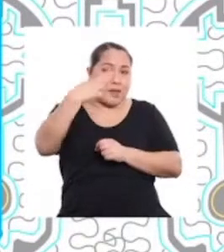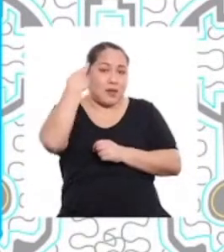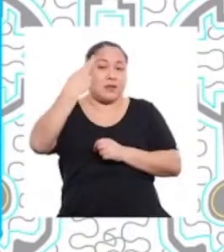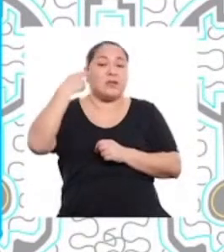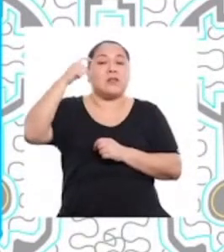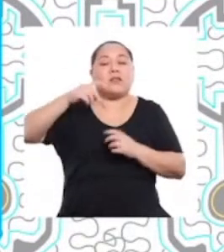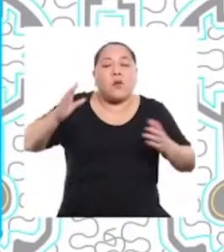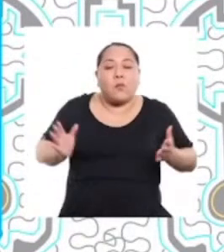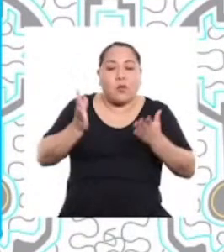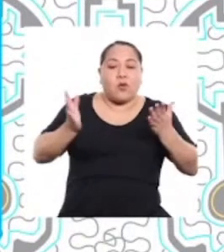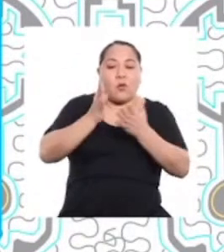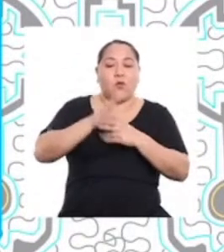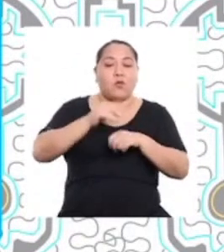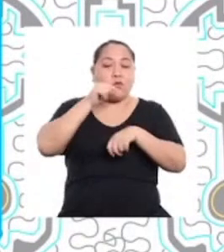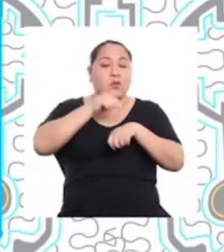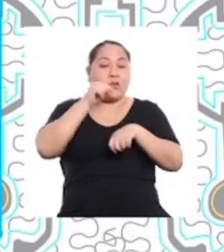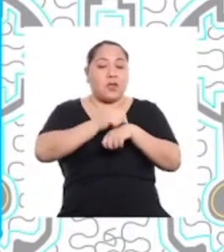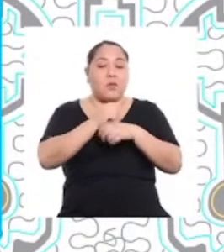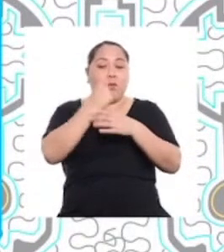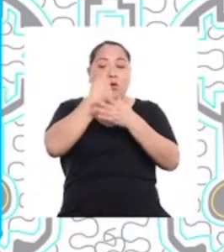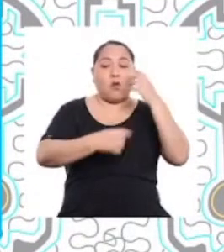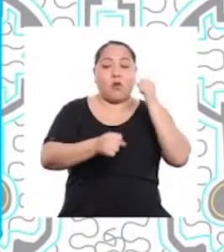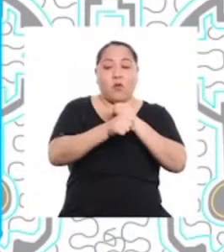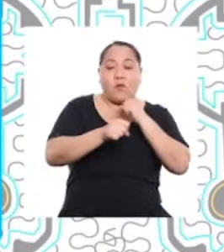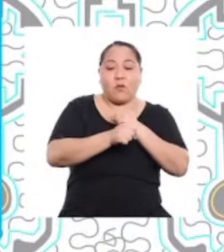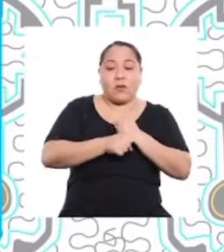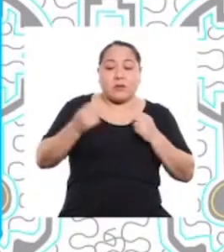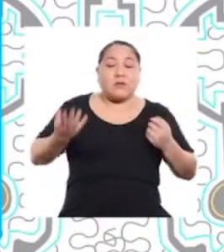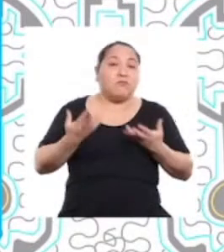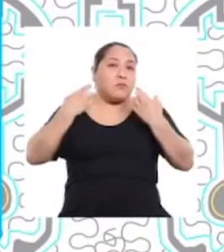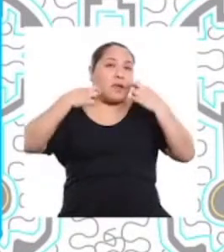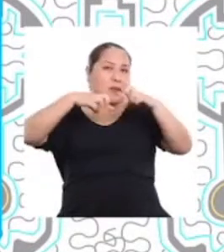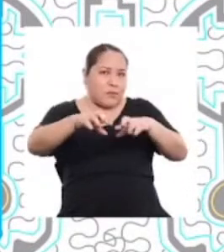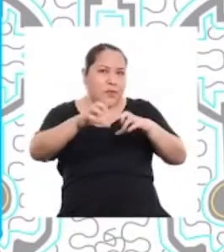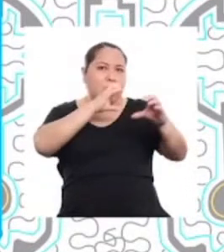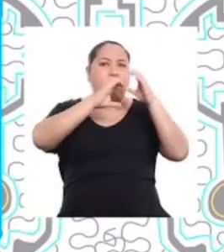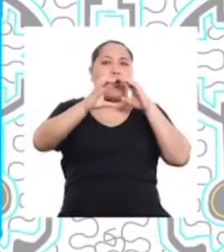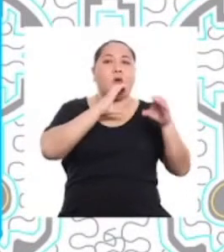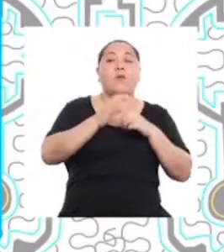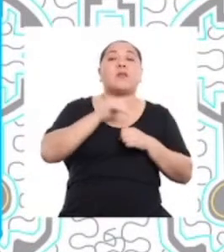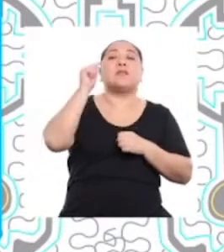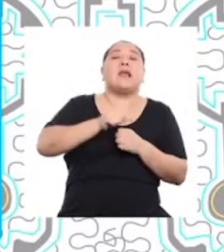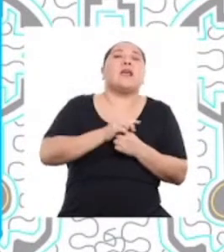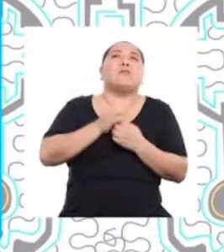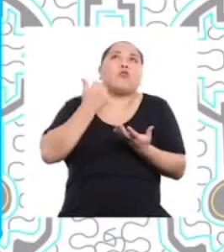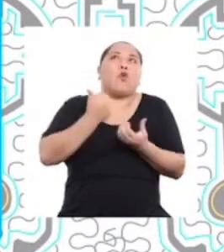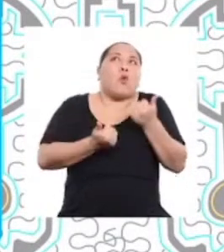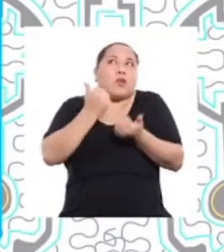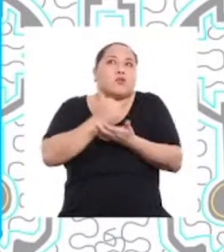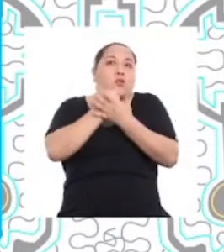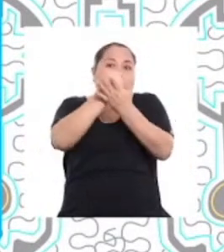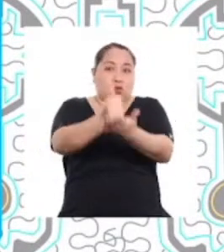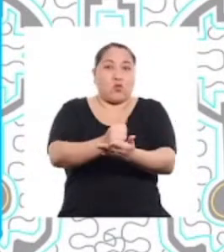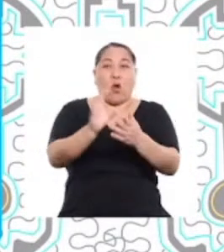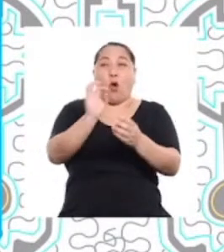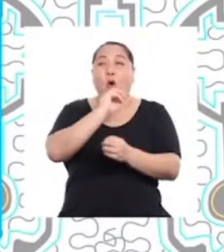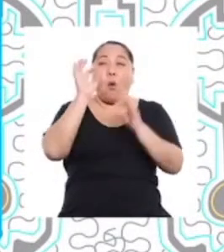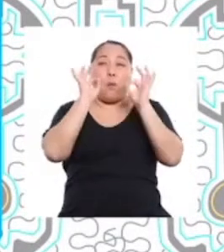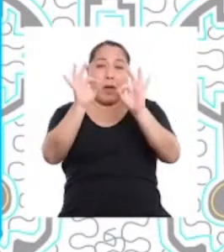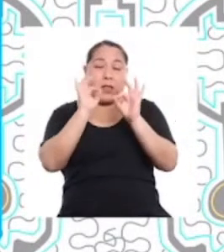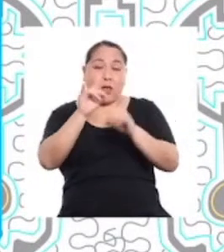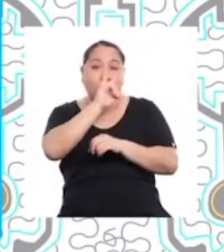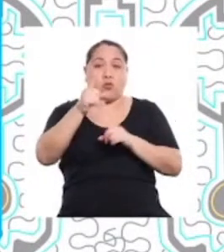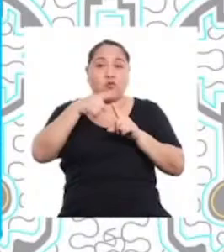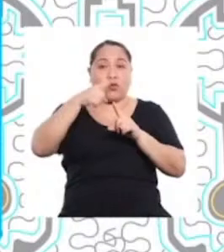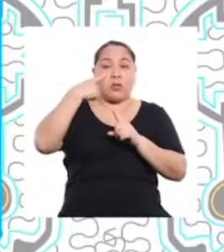eso debemos promover un espacio de confianza que nos permita conversar sobre los beneficios y